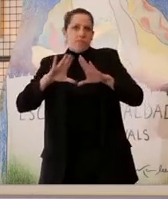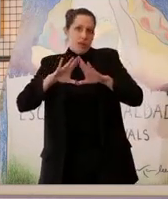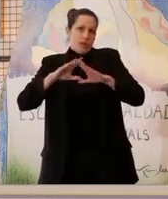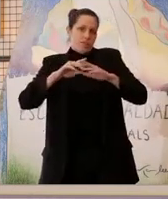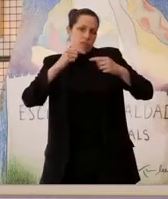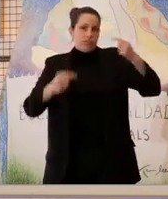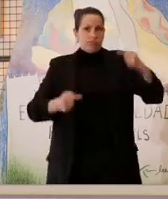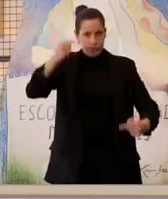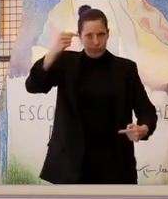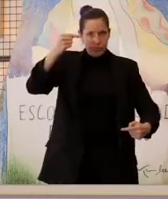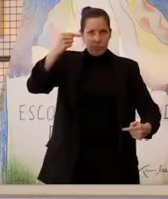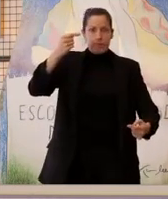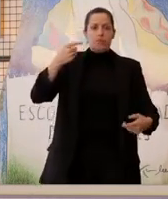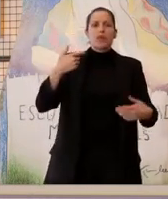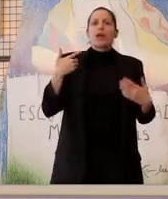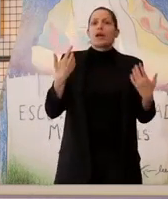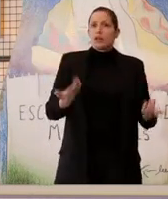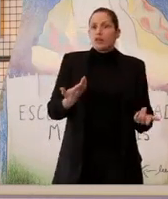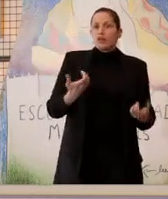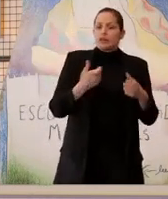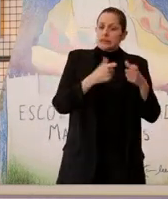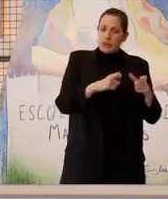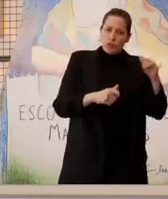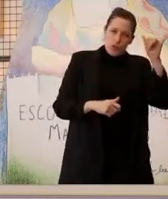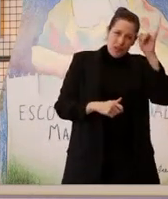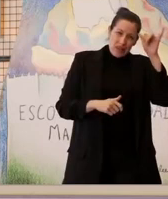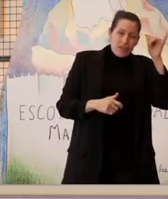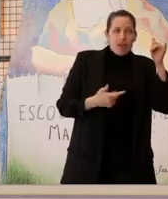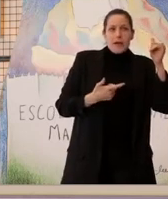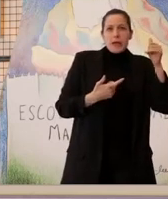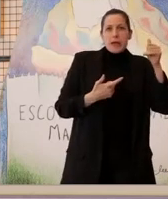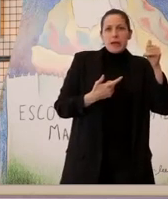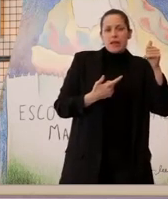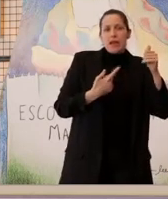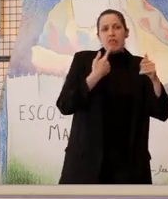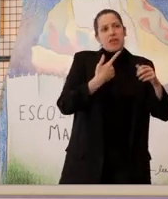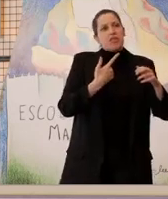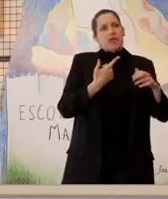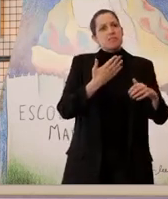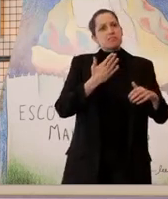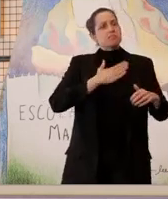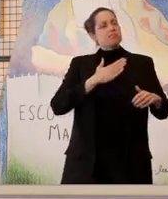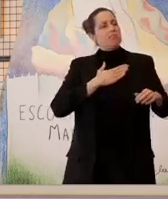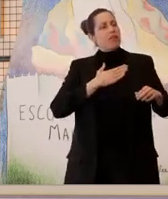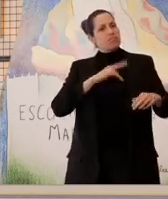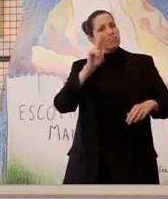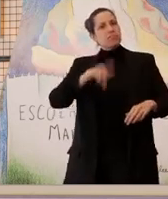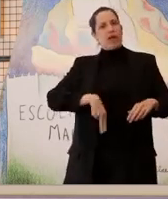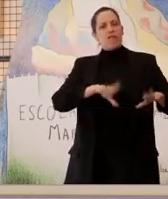que un sector de la izquierda se autodefina como feminista Y